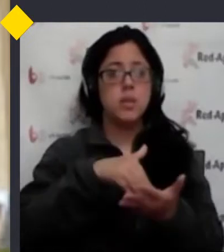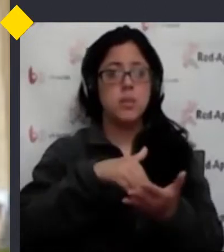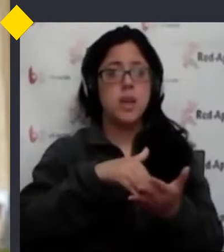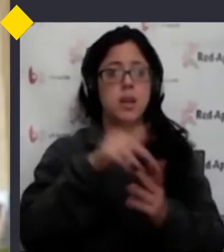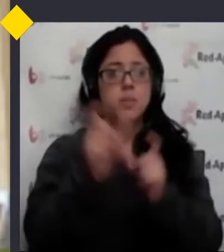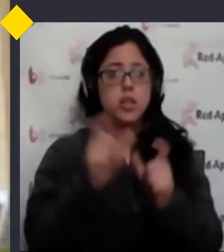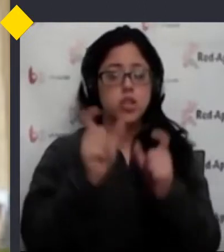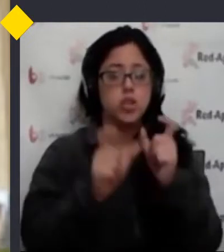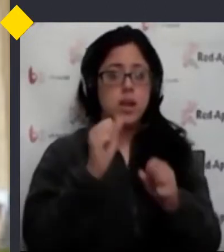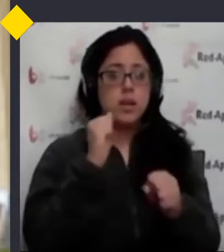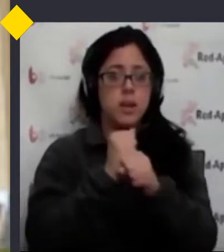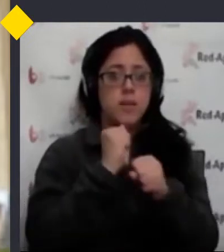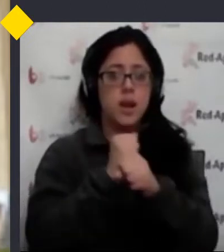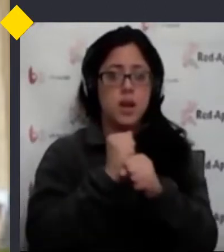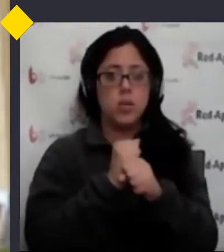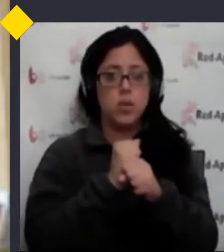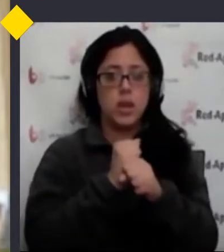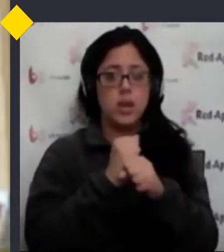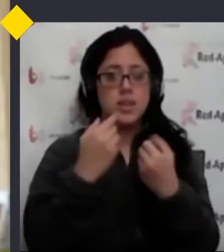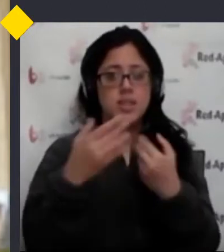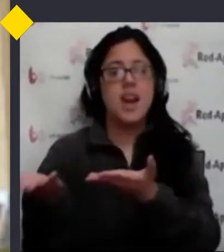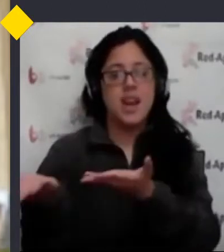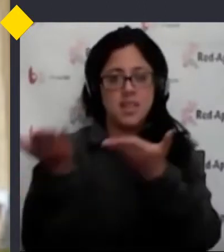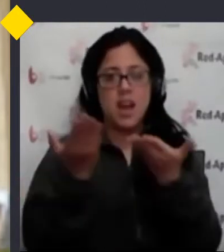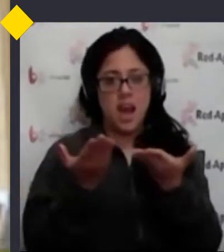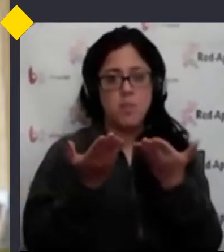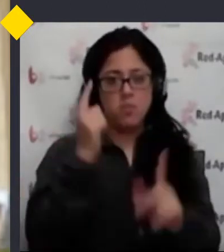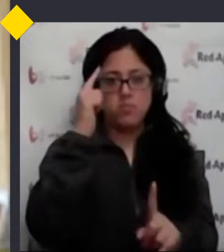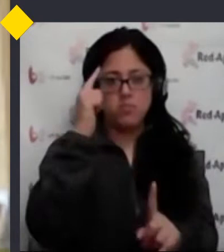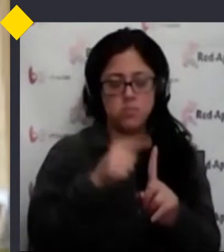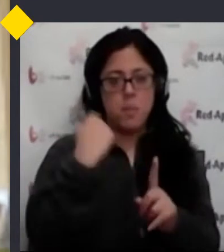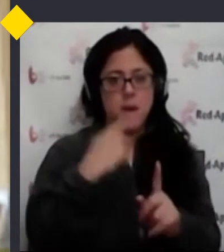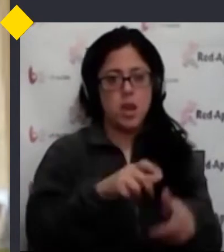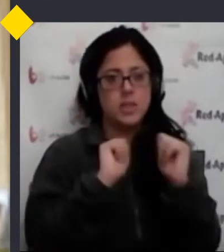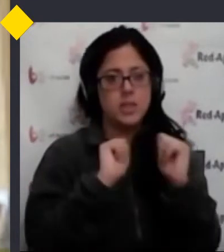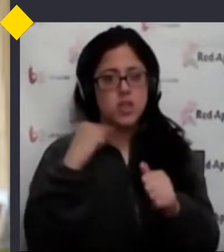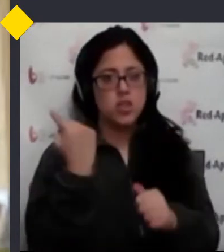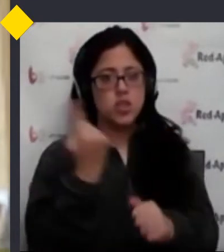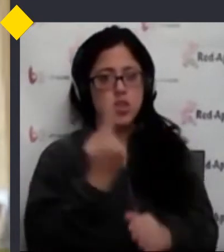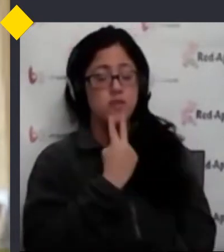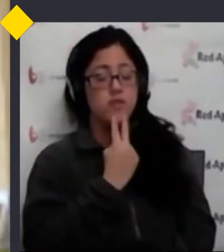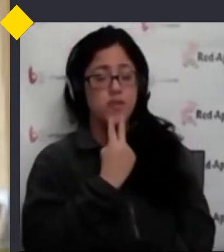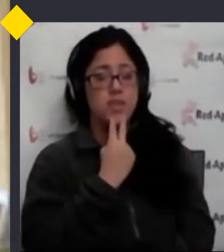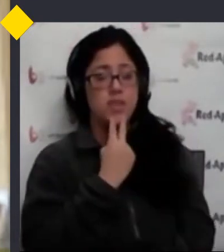y esos son los empleos que entregamos directamente. Y la verdad es que el desafío que hemos vivido con esta pandemia ha sido